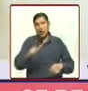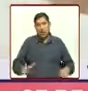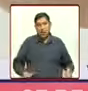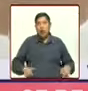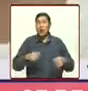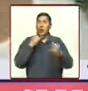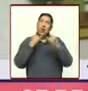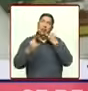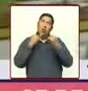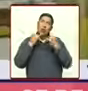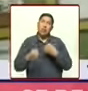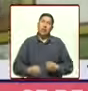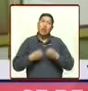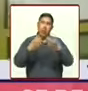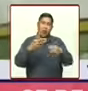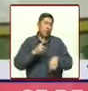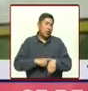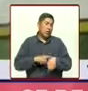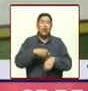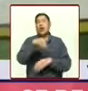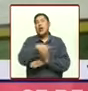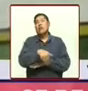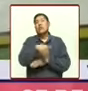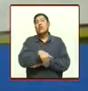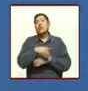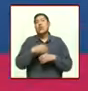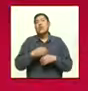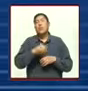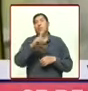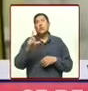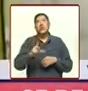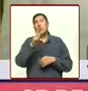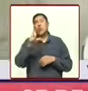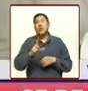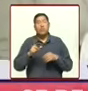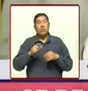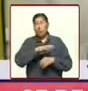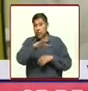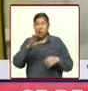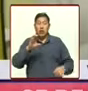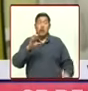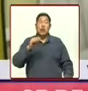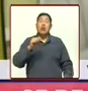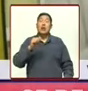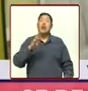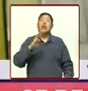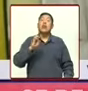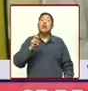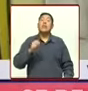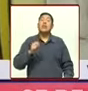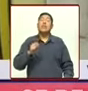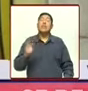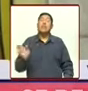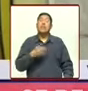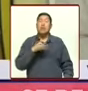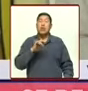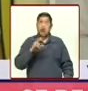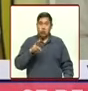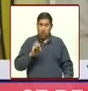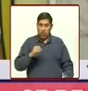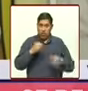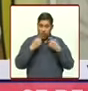que podemos brindar a esta hora de la noche, a partir del lunes, el municipio de Carmen Rivero Torres se suma a otros